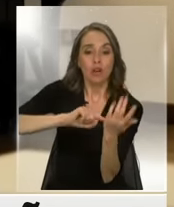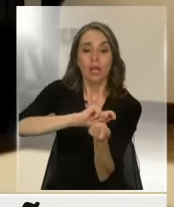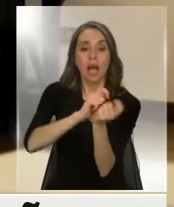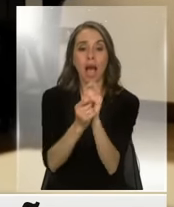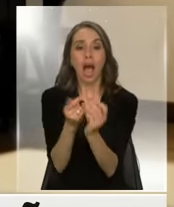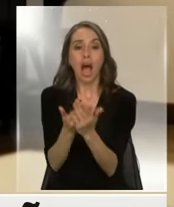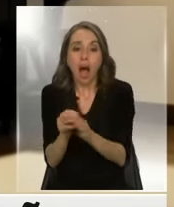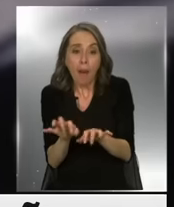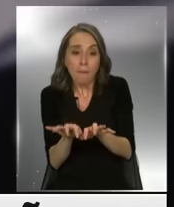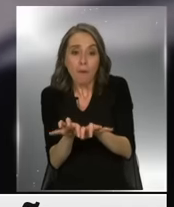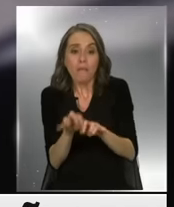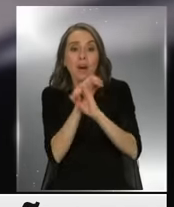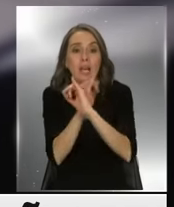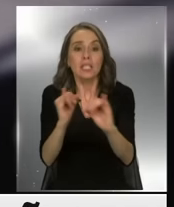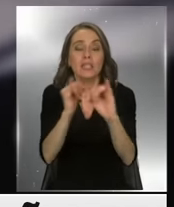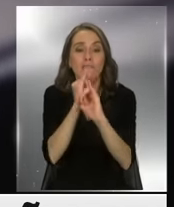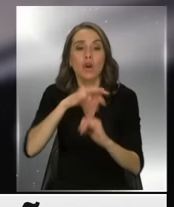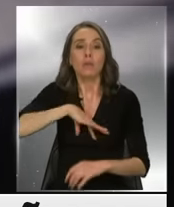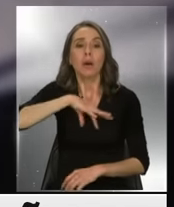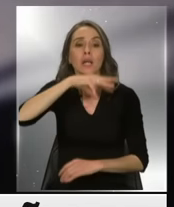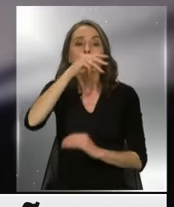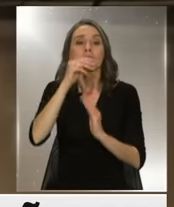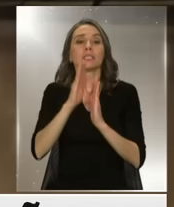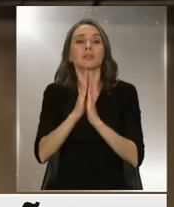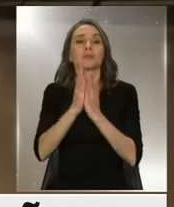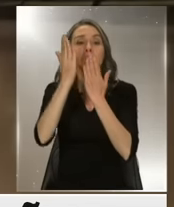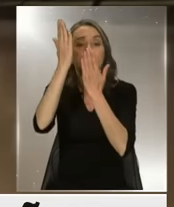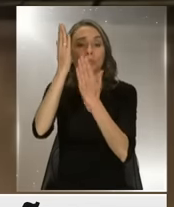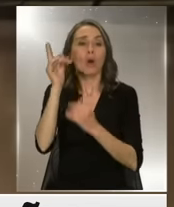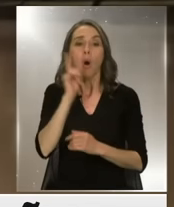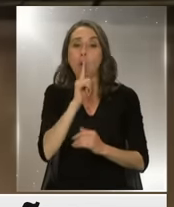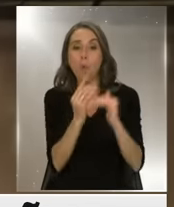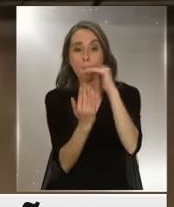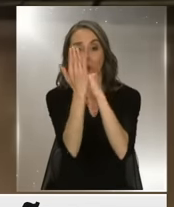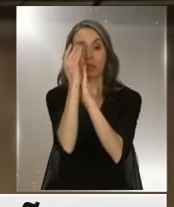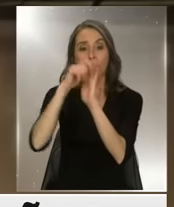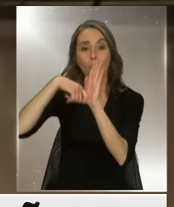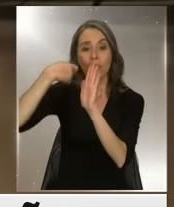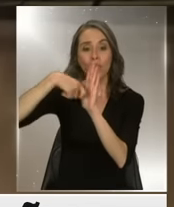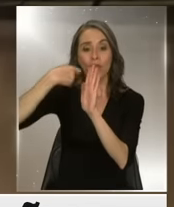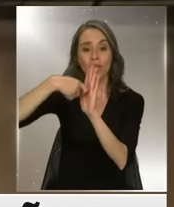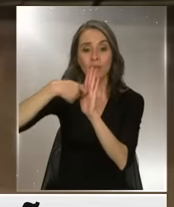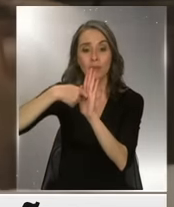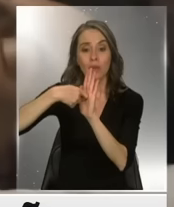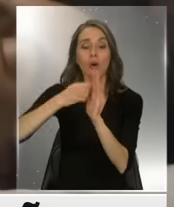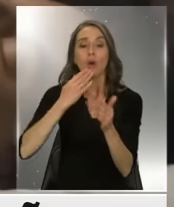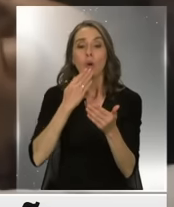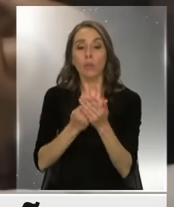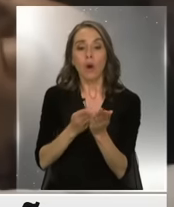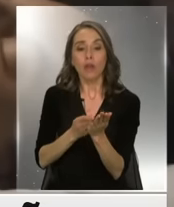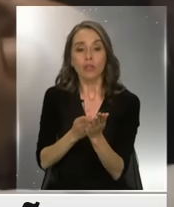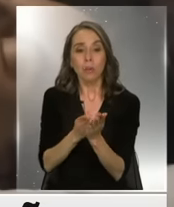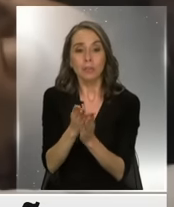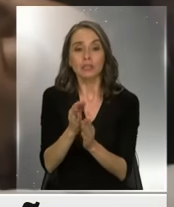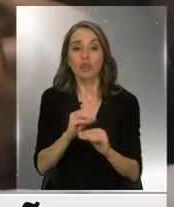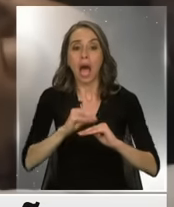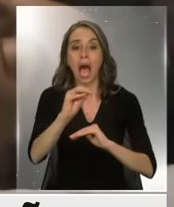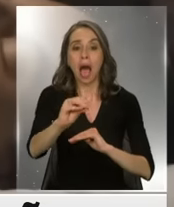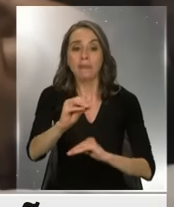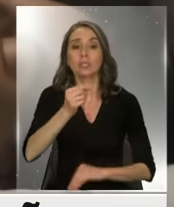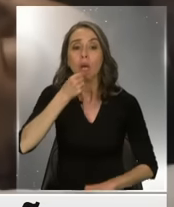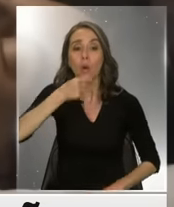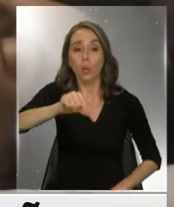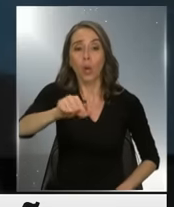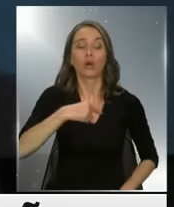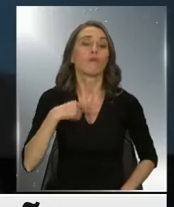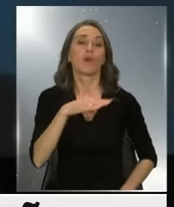una herramienta para difundir la espiritualidad. Uno de sus últimos videos fue precisamente cuando comenzó a anticipar que llegaría